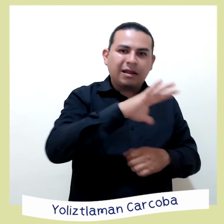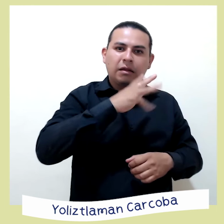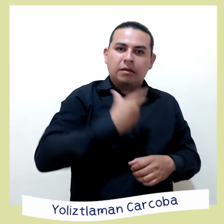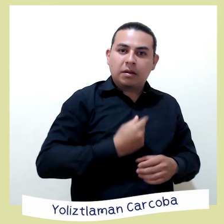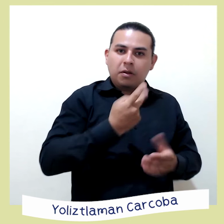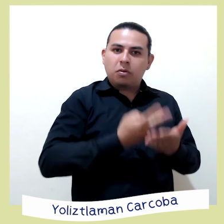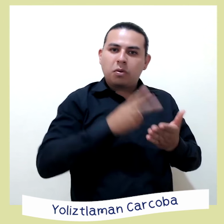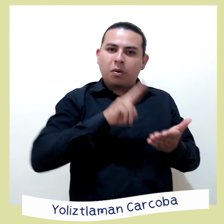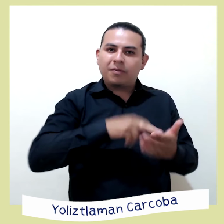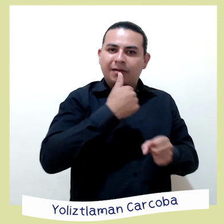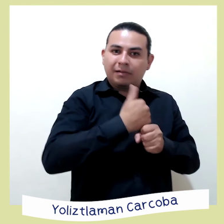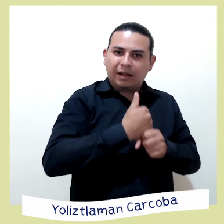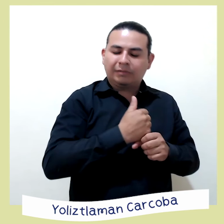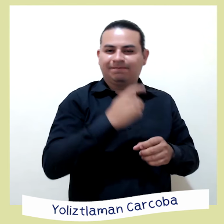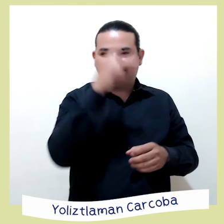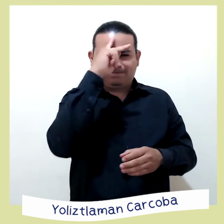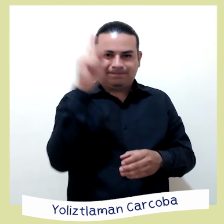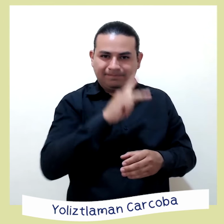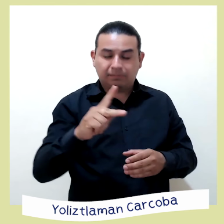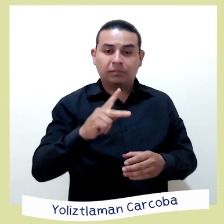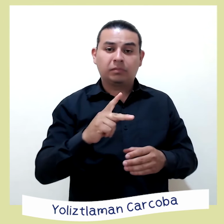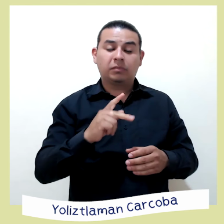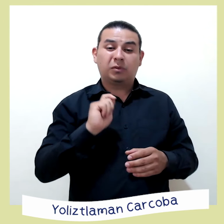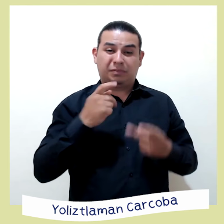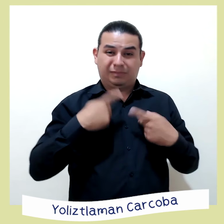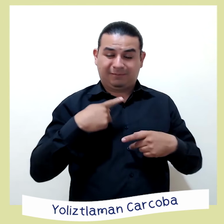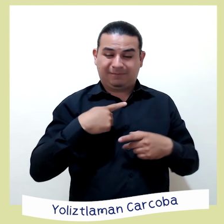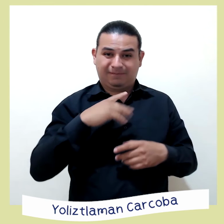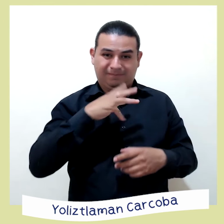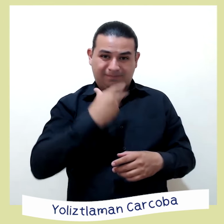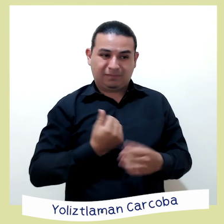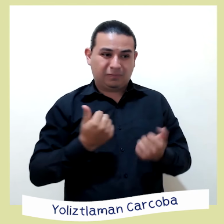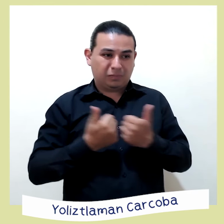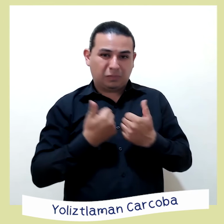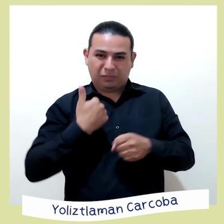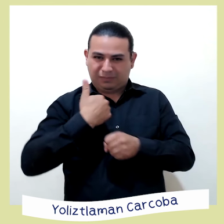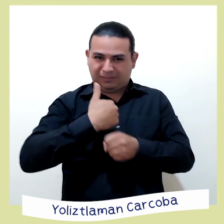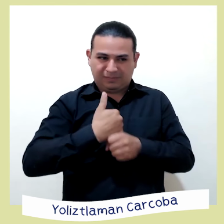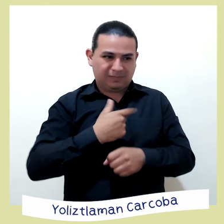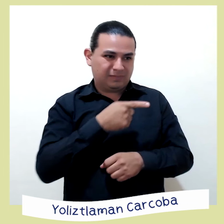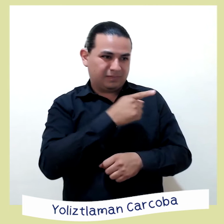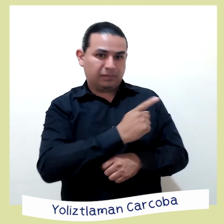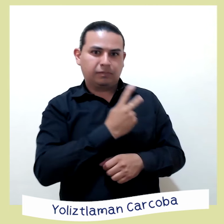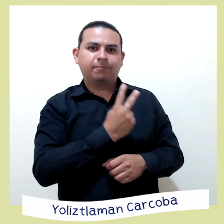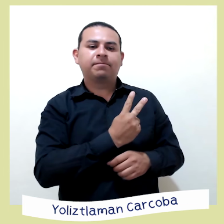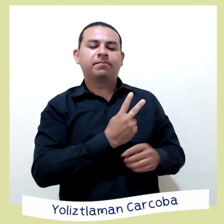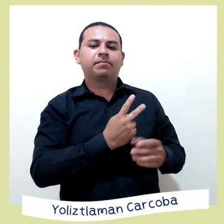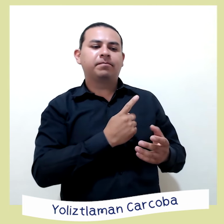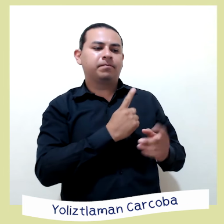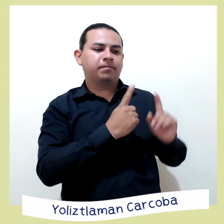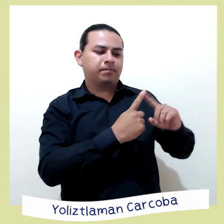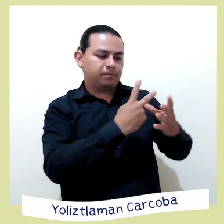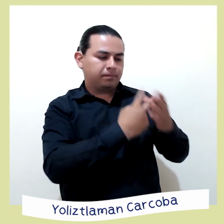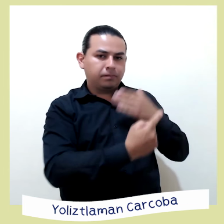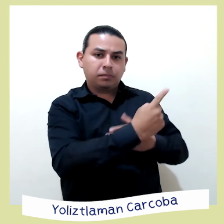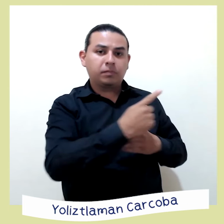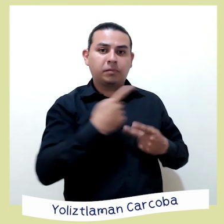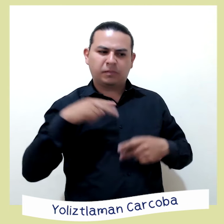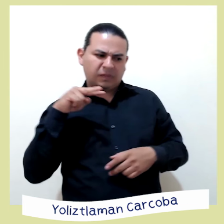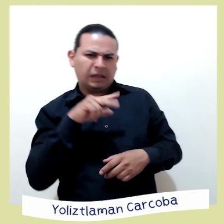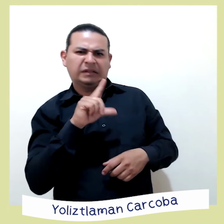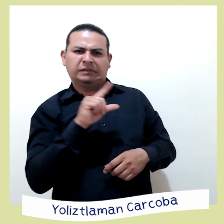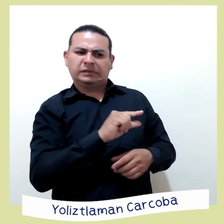porque los gays y las lesbianas no tienen tanto problema como las personas trans. Una persona trans madura es